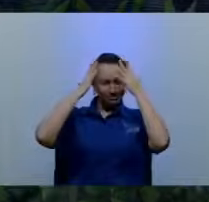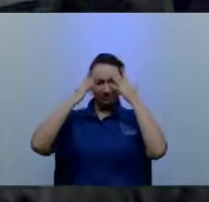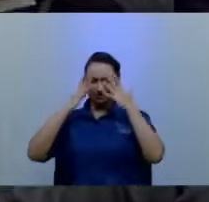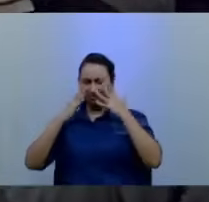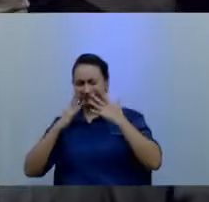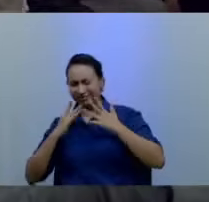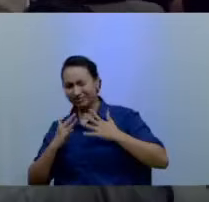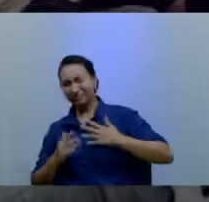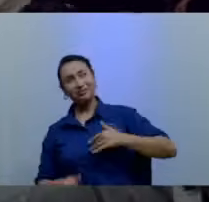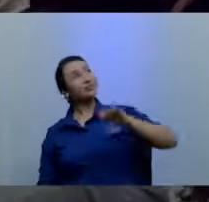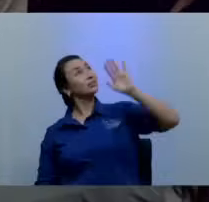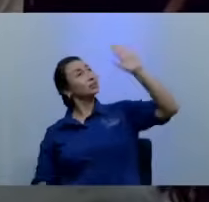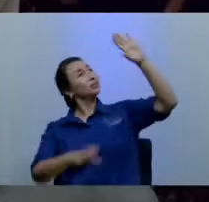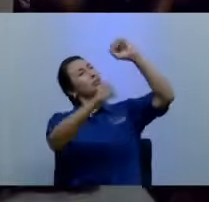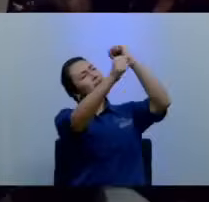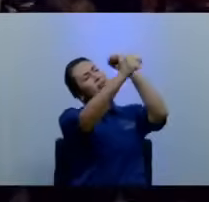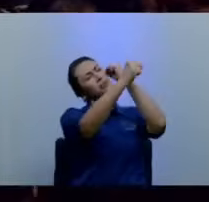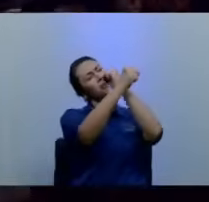tu